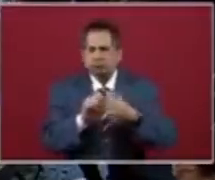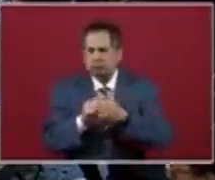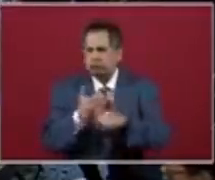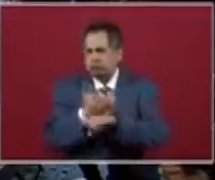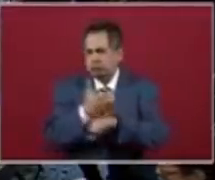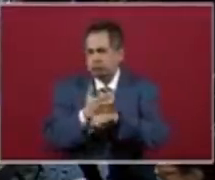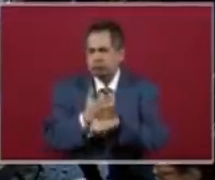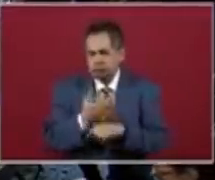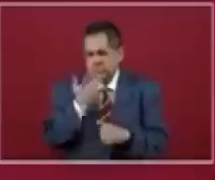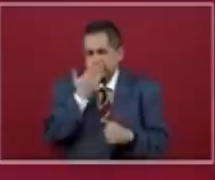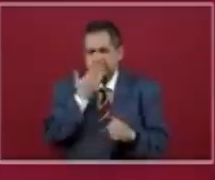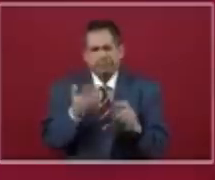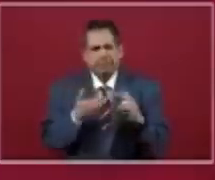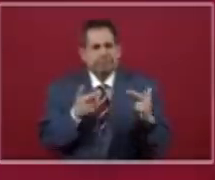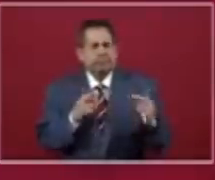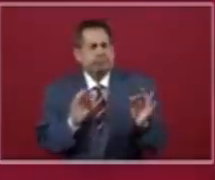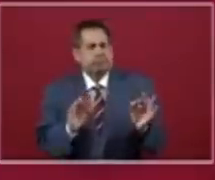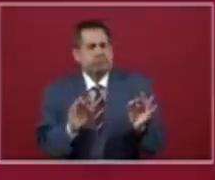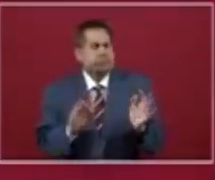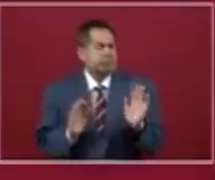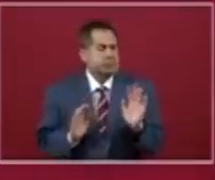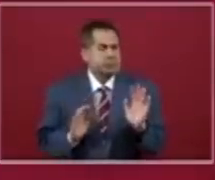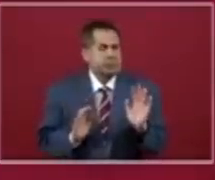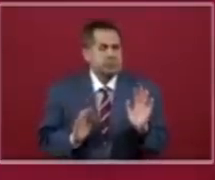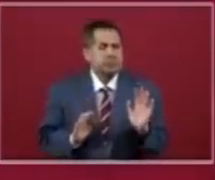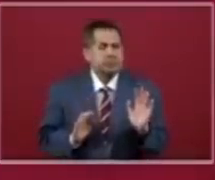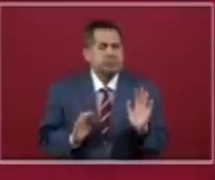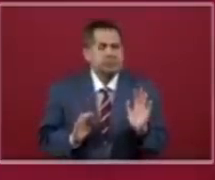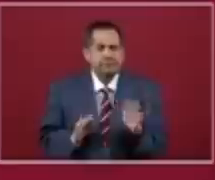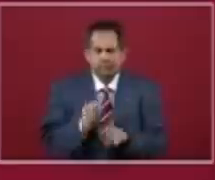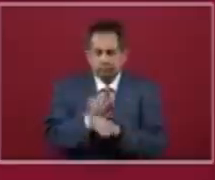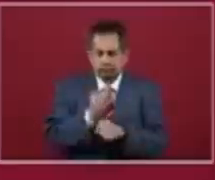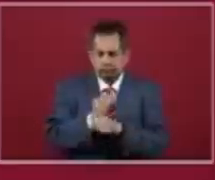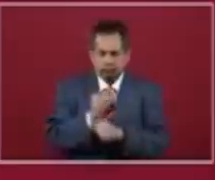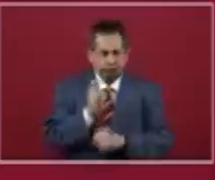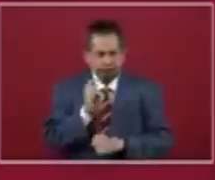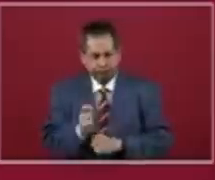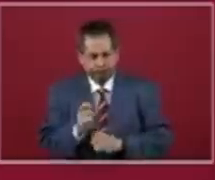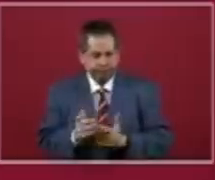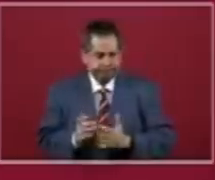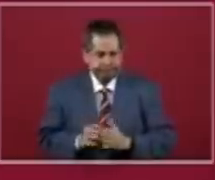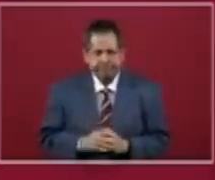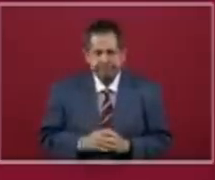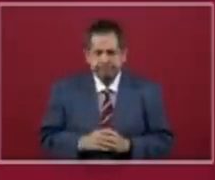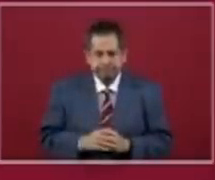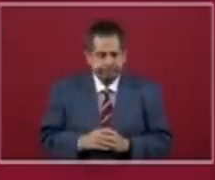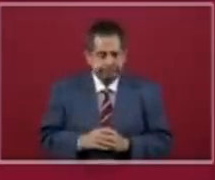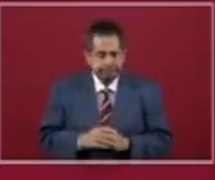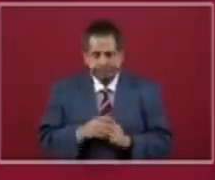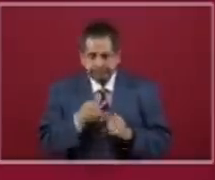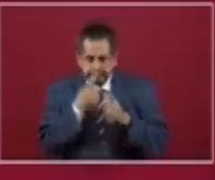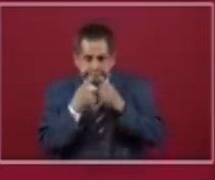Unidos y estamos tratando el tema